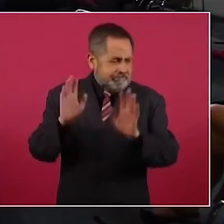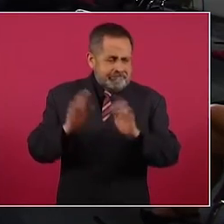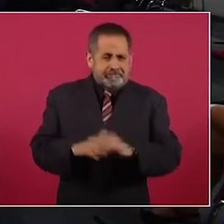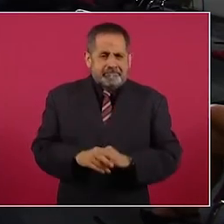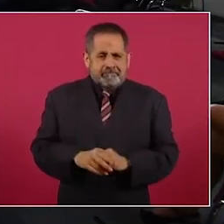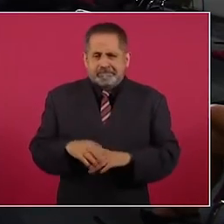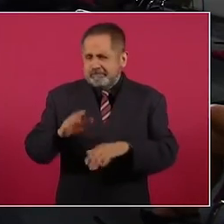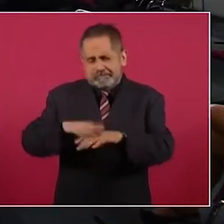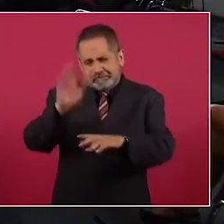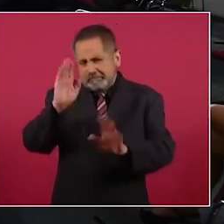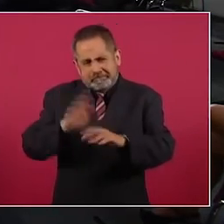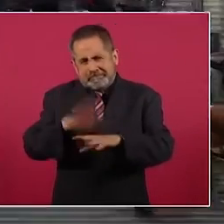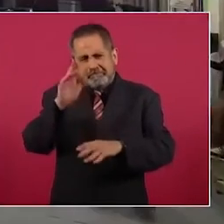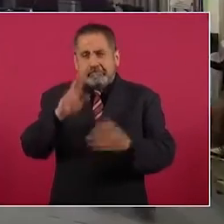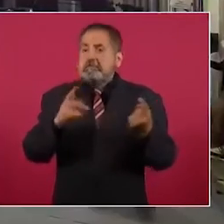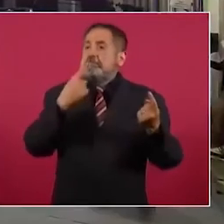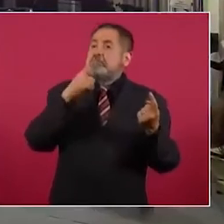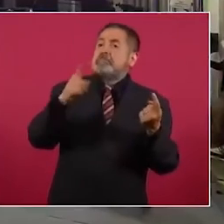Más.